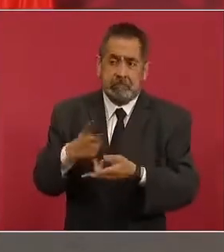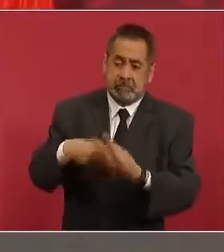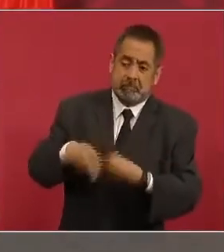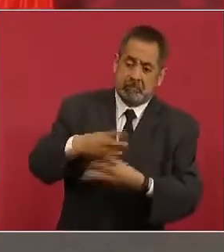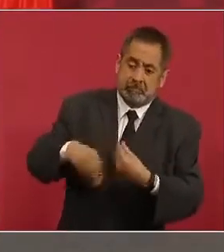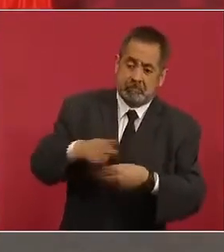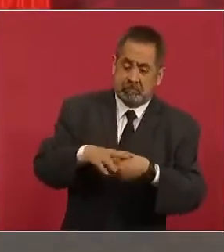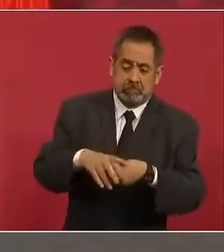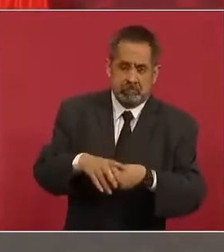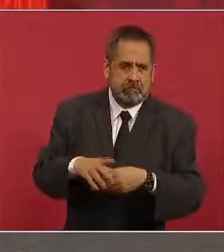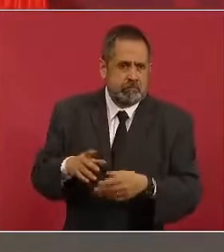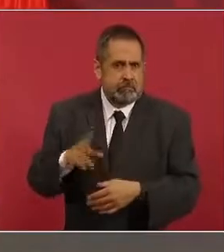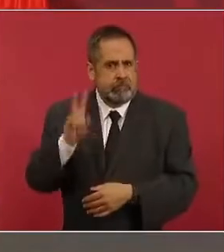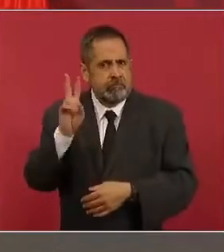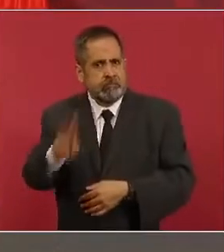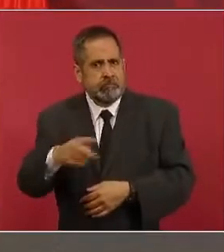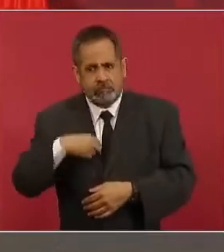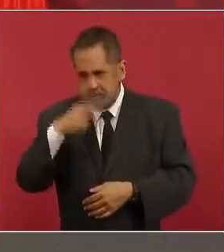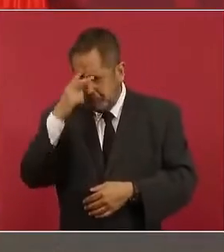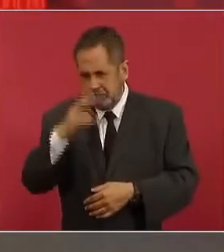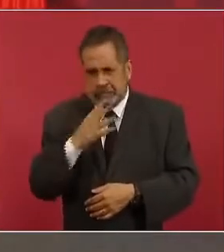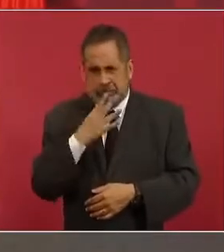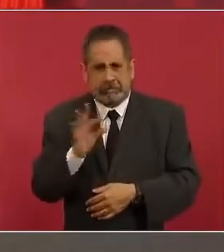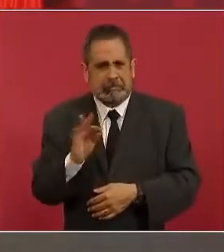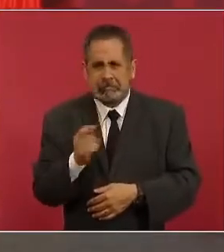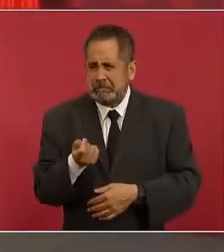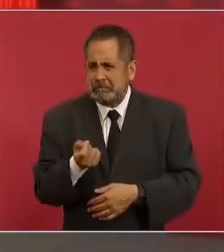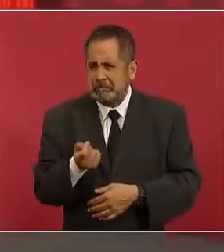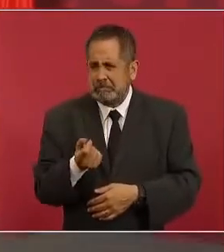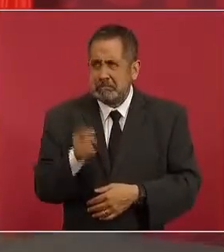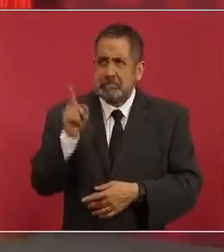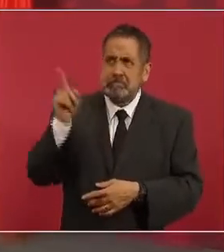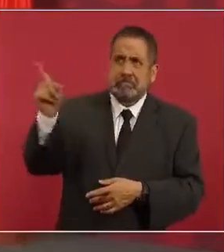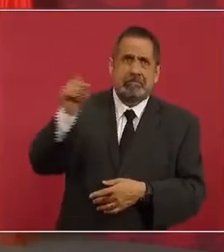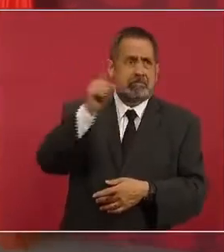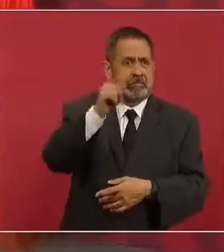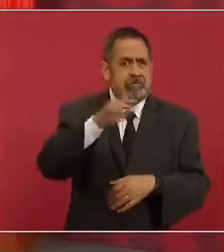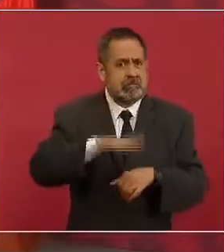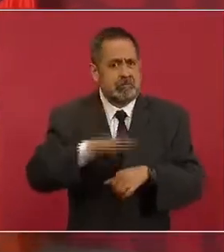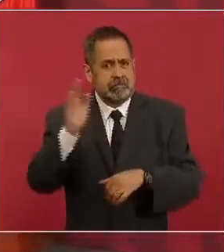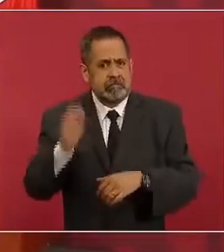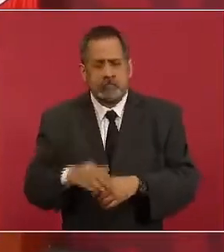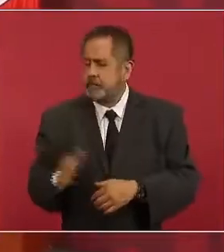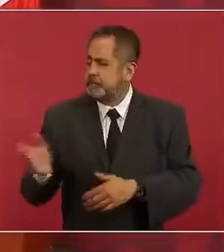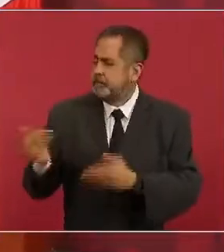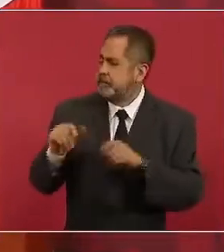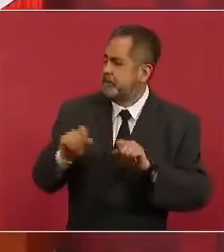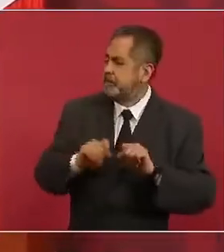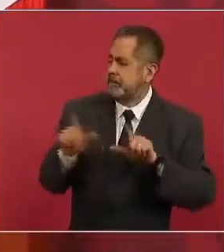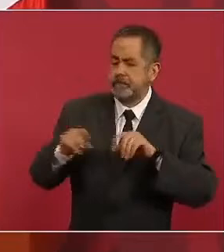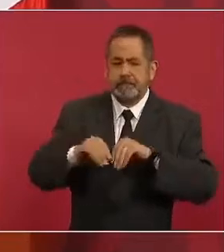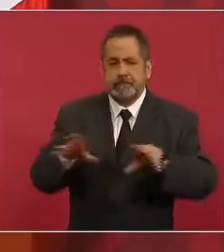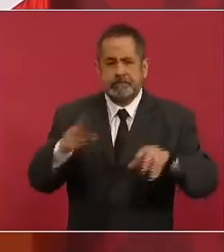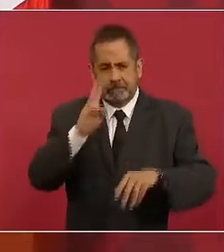A ver si te dan el documento que se dio a conocer